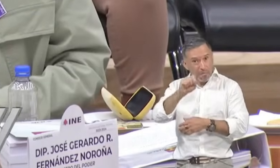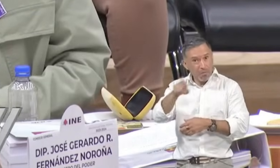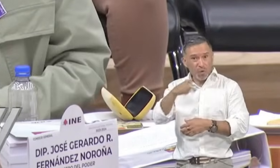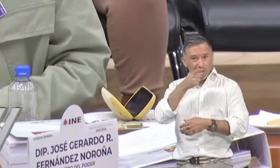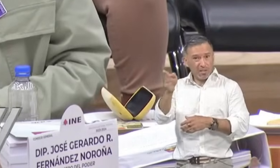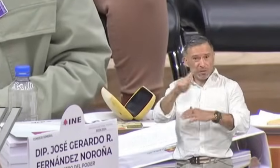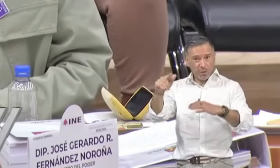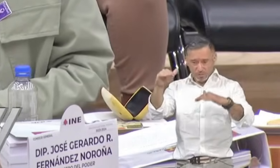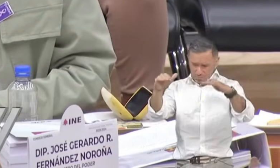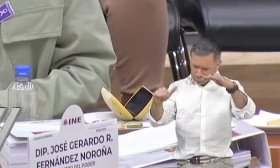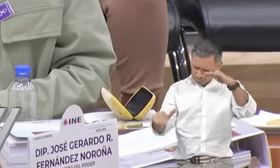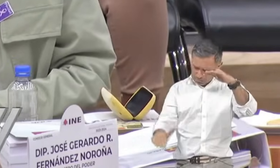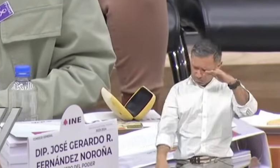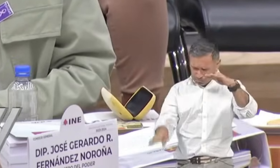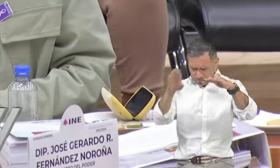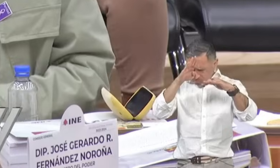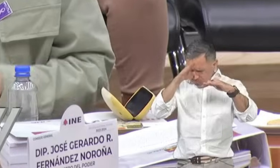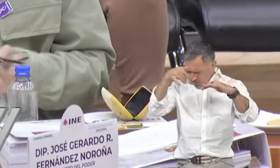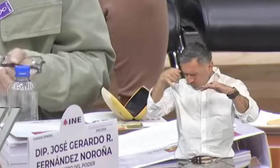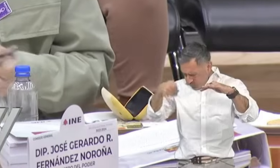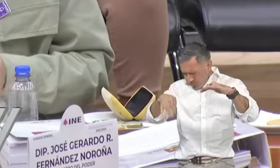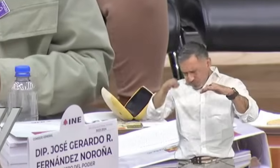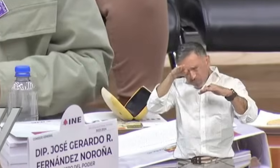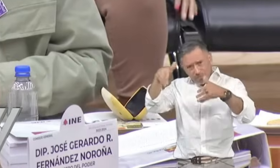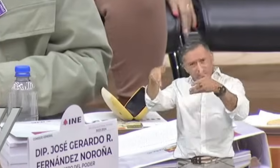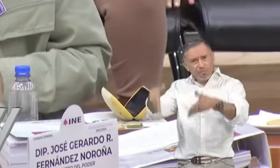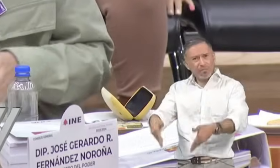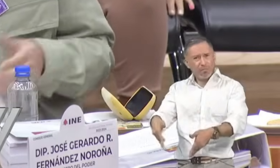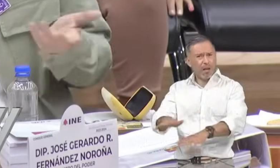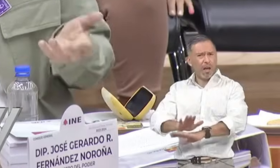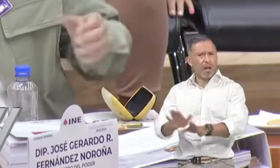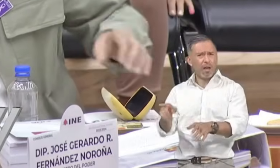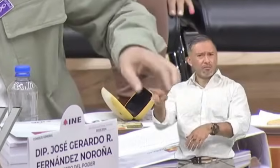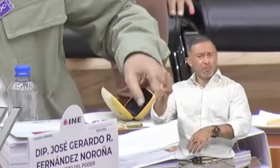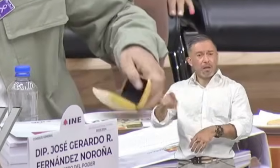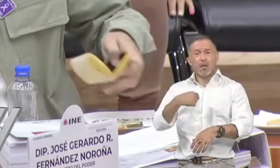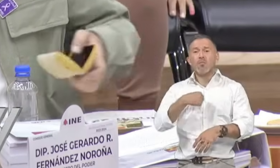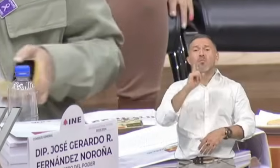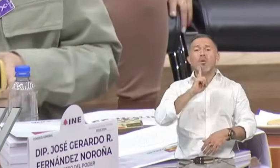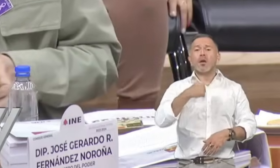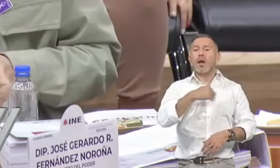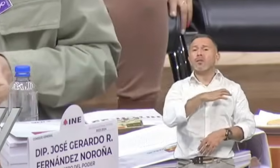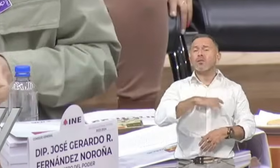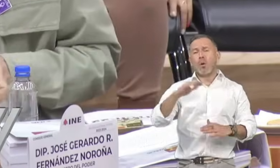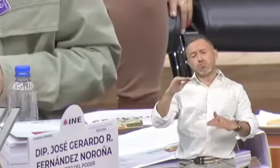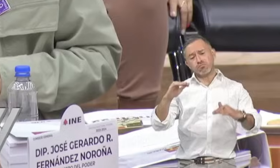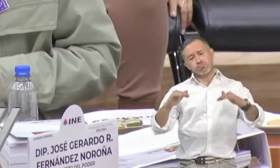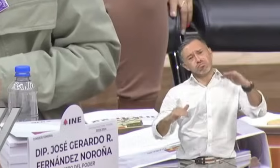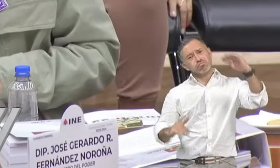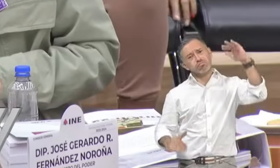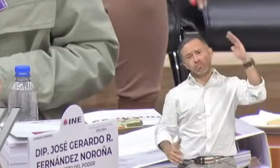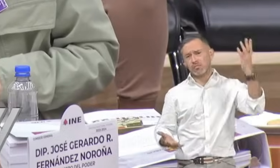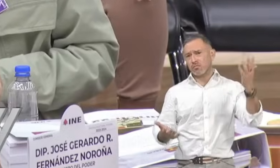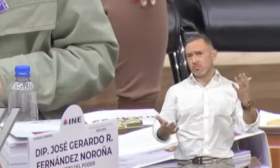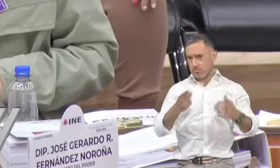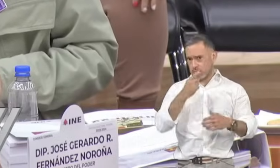cavando, con una distancia enorme en favor de nuestra candidata. Pero yo lo dije aquí, también con claridad,